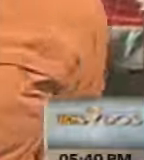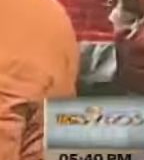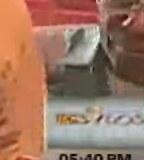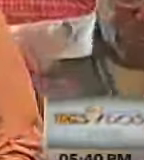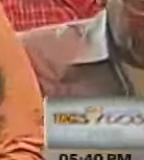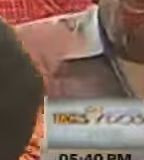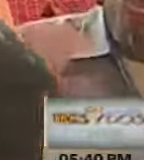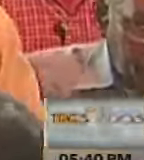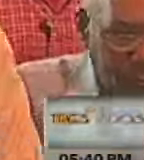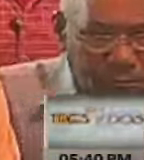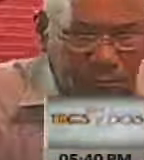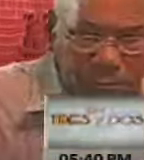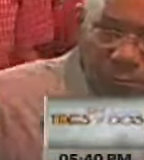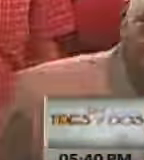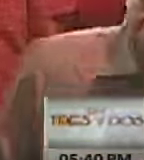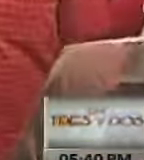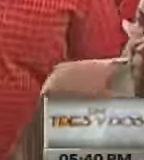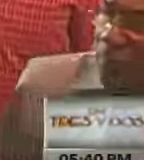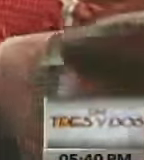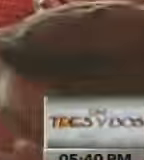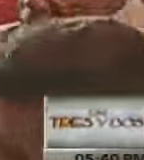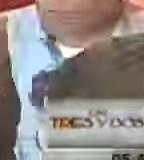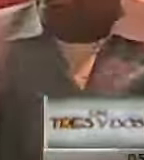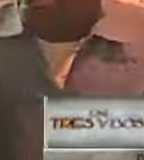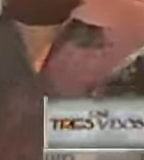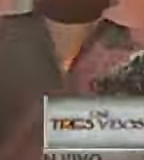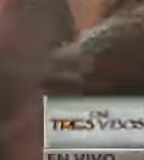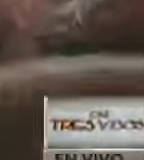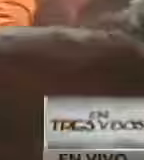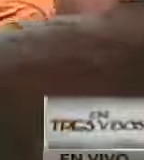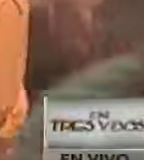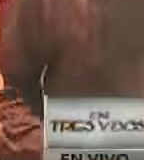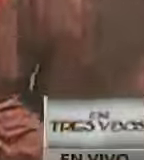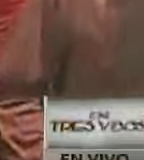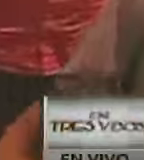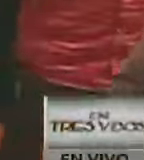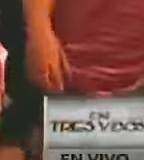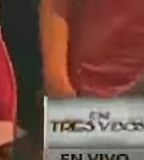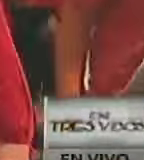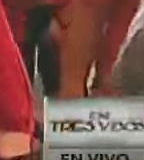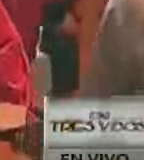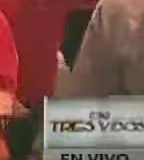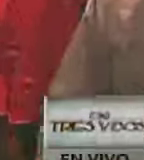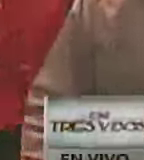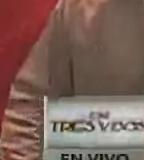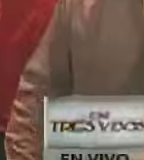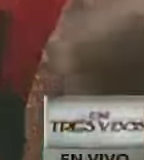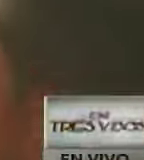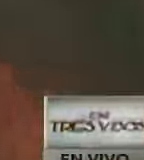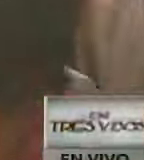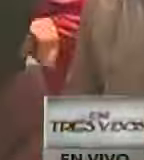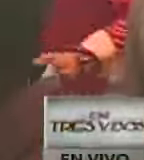conversar con parte de los protagonistas que hacen parte de este,